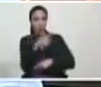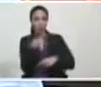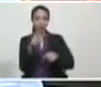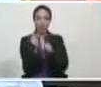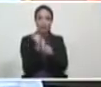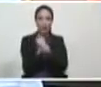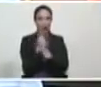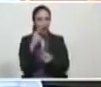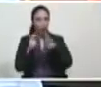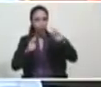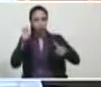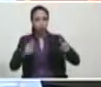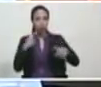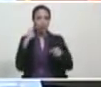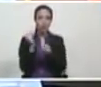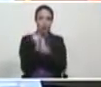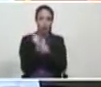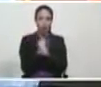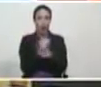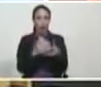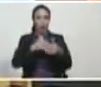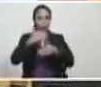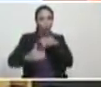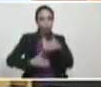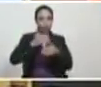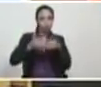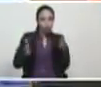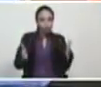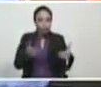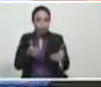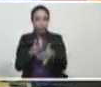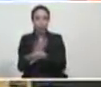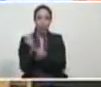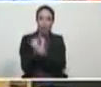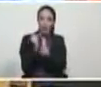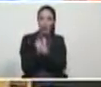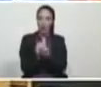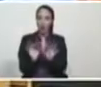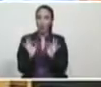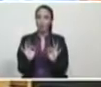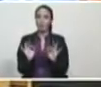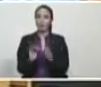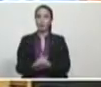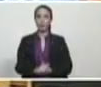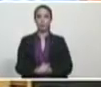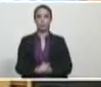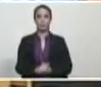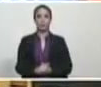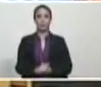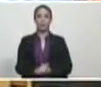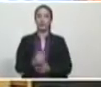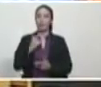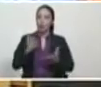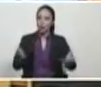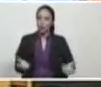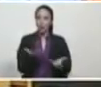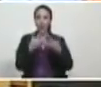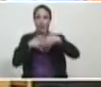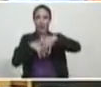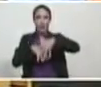ensamblando, ensamblando las partes aquí, trabajando allí, imbuirnos,